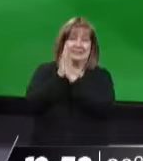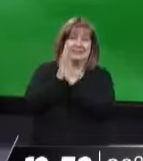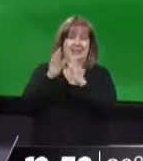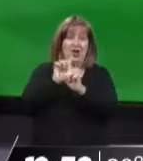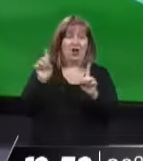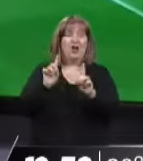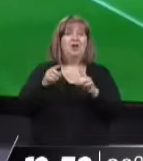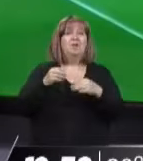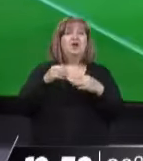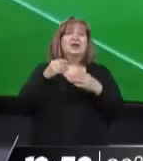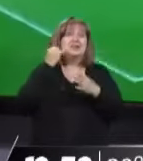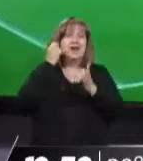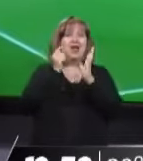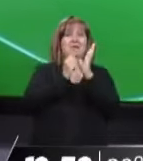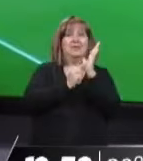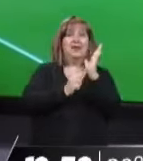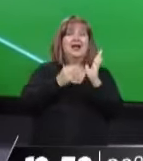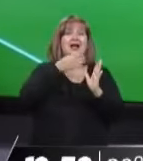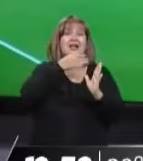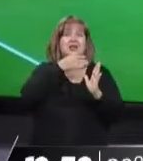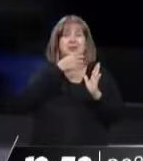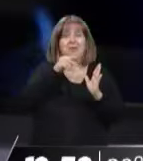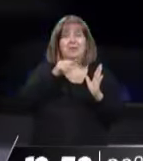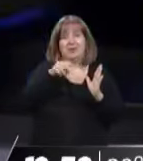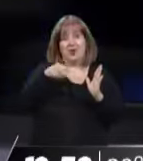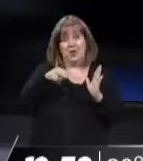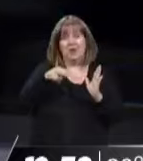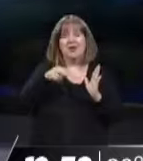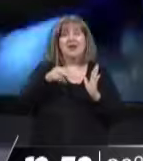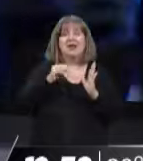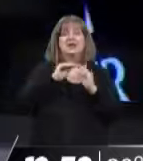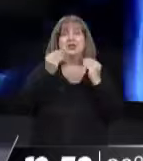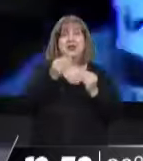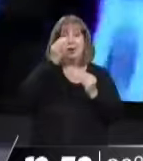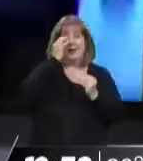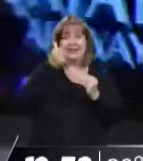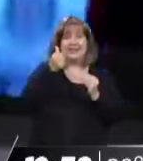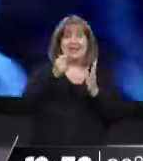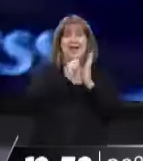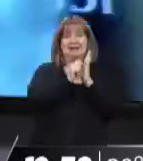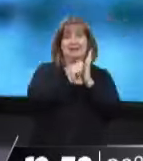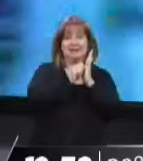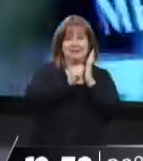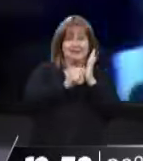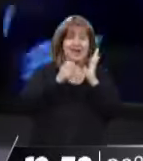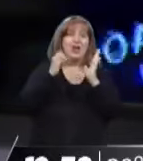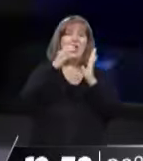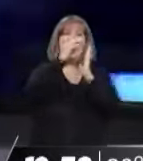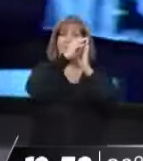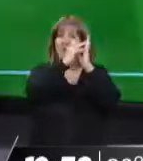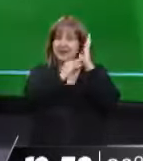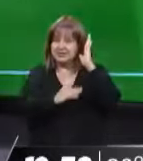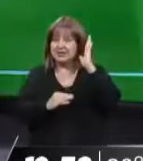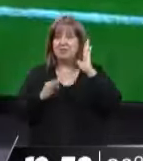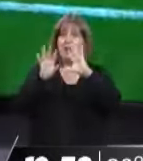poquito, recuerden, para la lista final, que se tiene que dar el 14 de noviembre, y así tendrá que elegir 26 futbolistas el técnico argentino para representarnos en